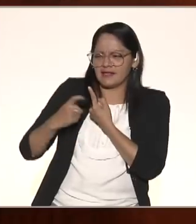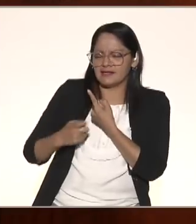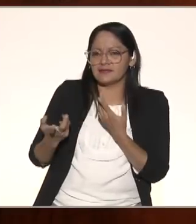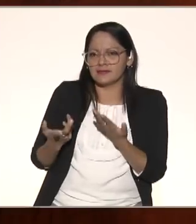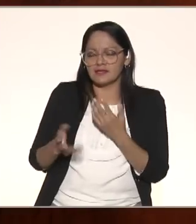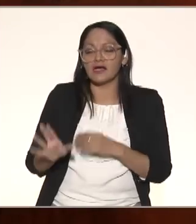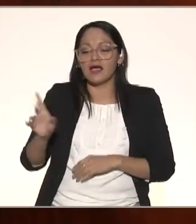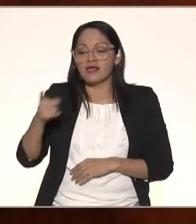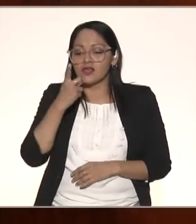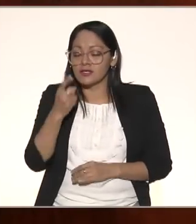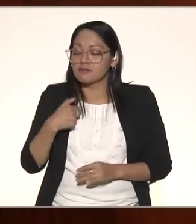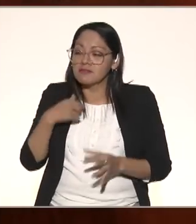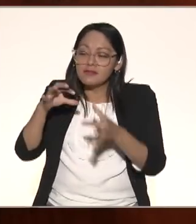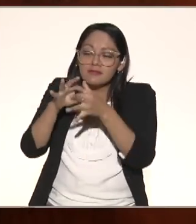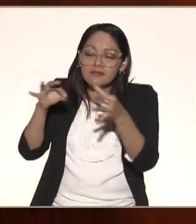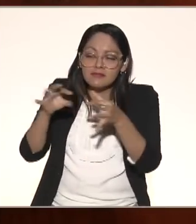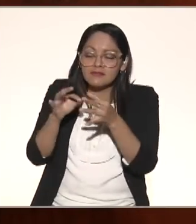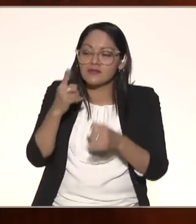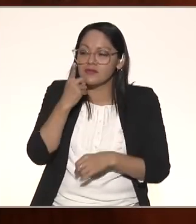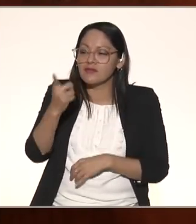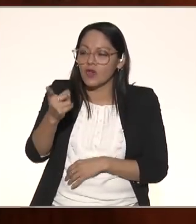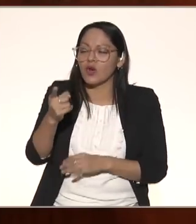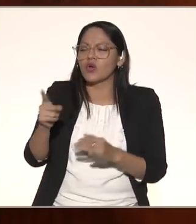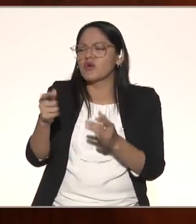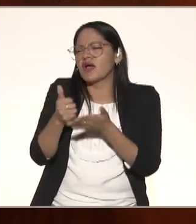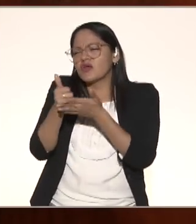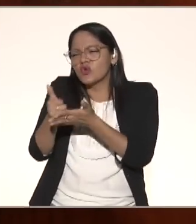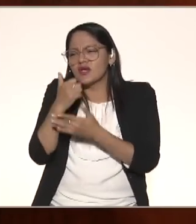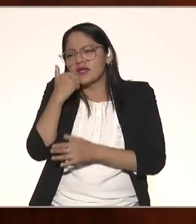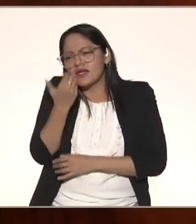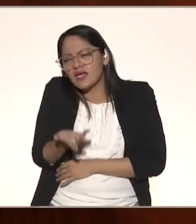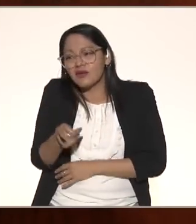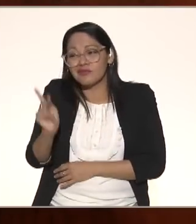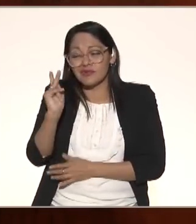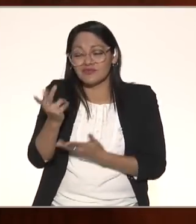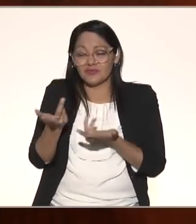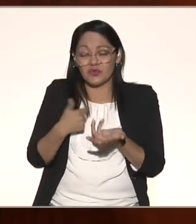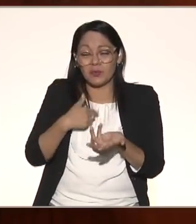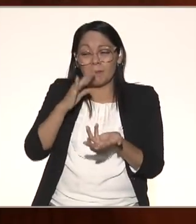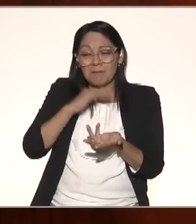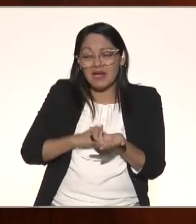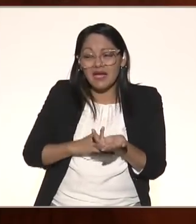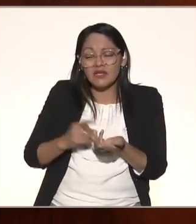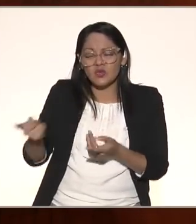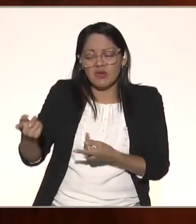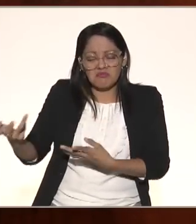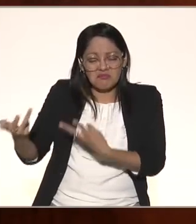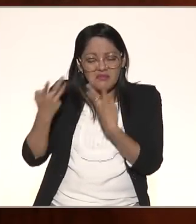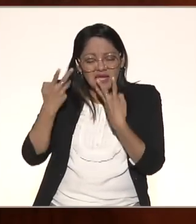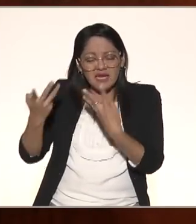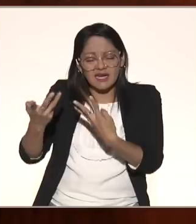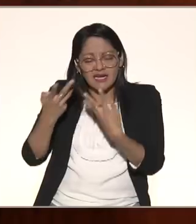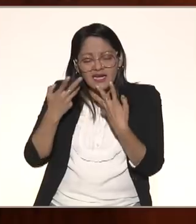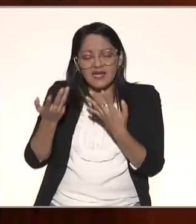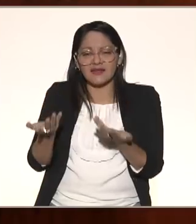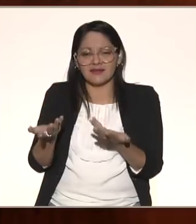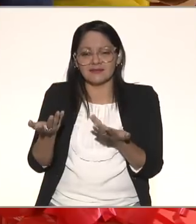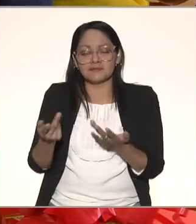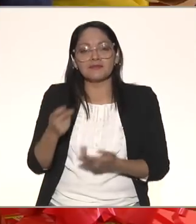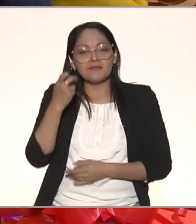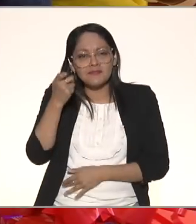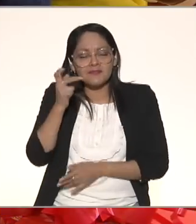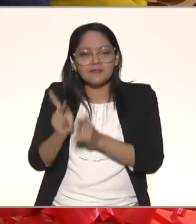hice esto y lo hice de verdad con toda la intención de ayudarte, pero me salió mal y solo me estás regañando y eso. Entonces, esa